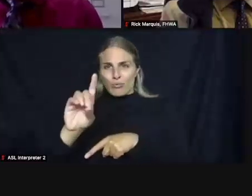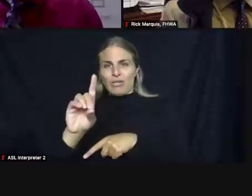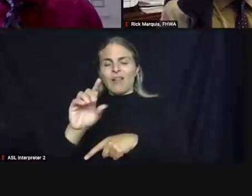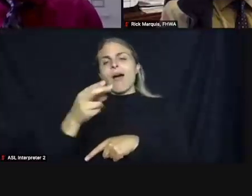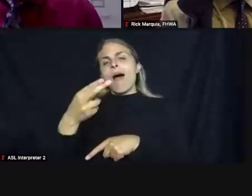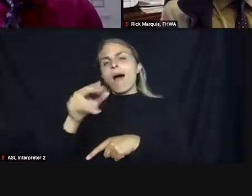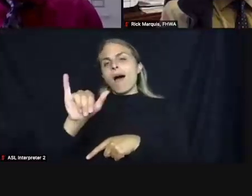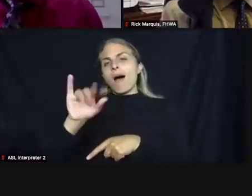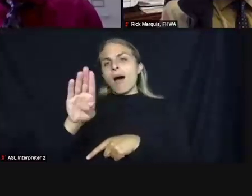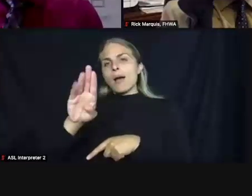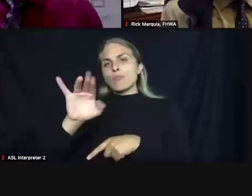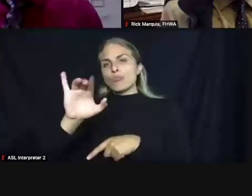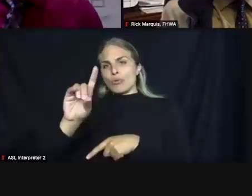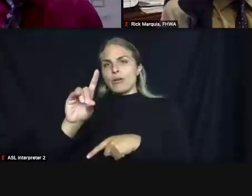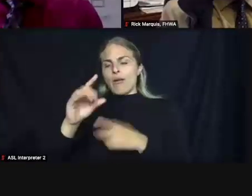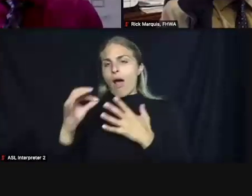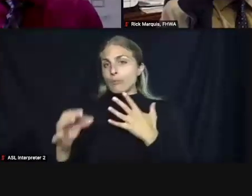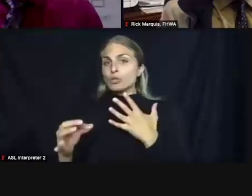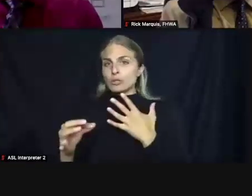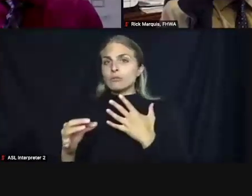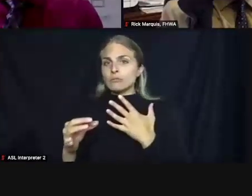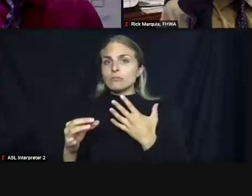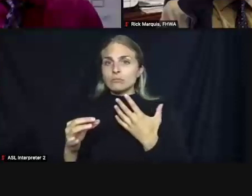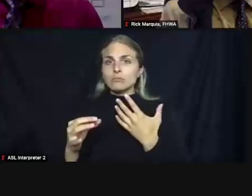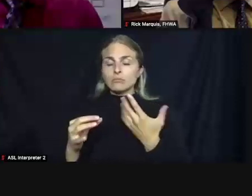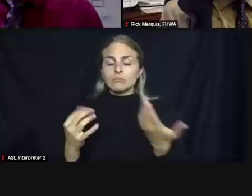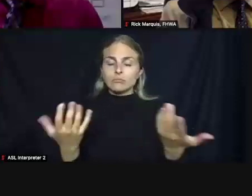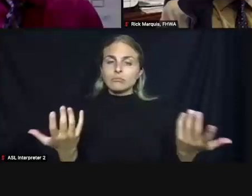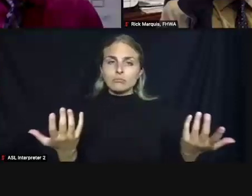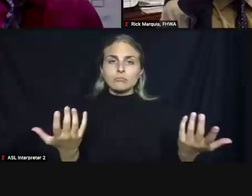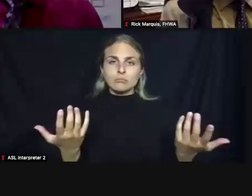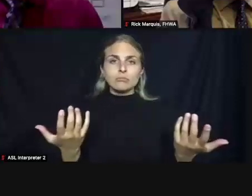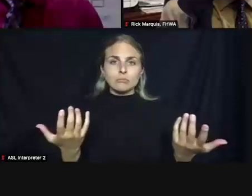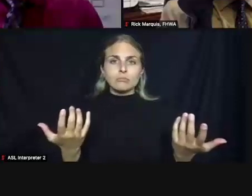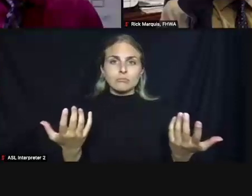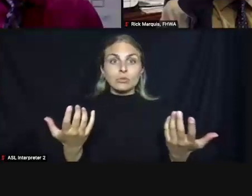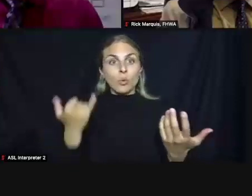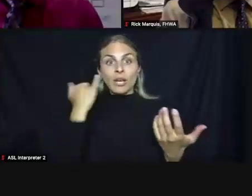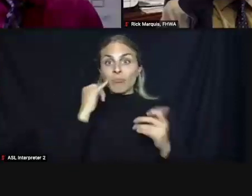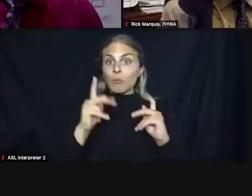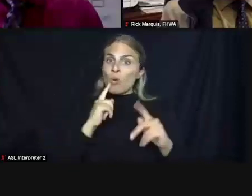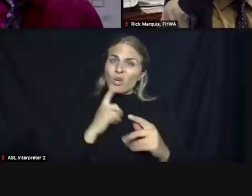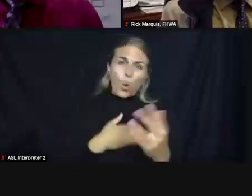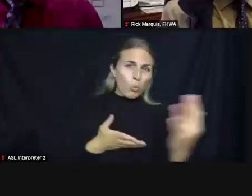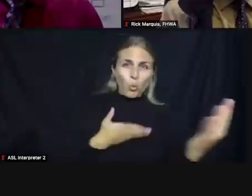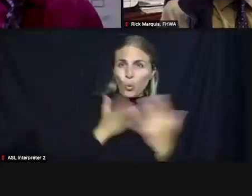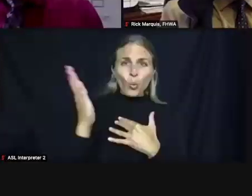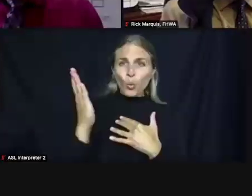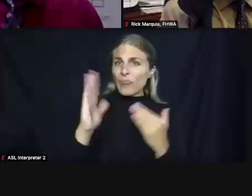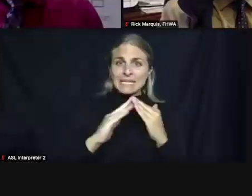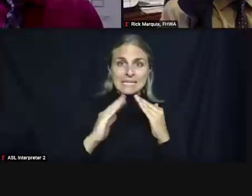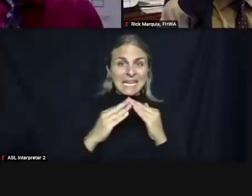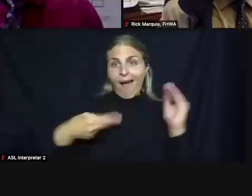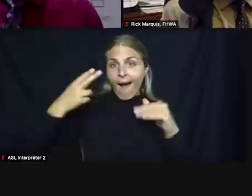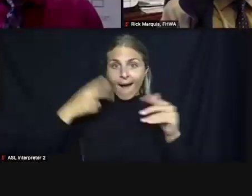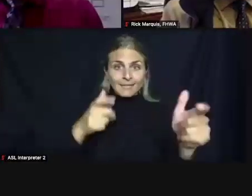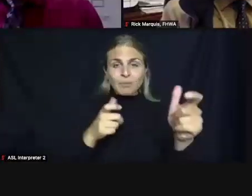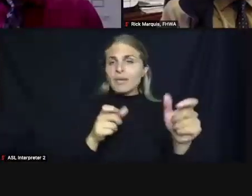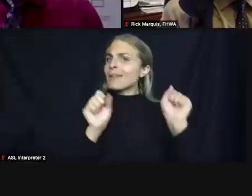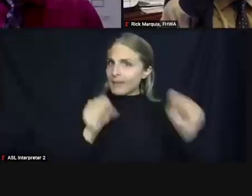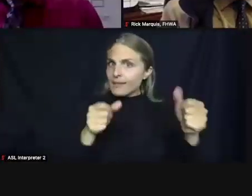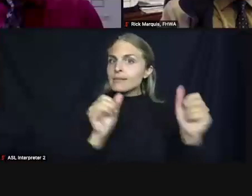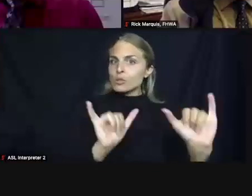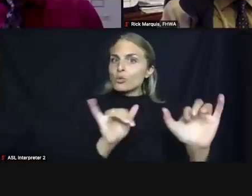híbrido para que las personas que desean continuar a alta velocidad